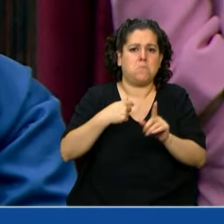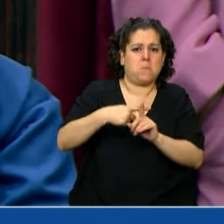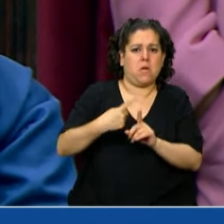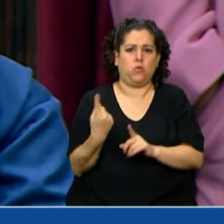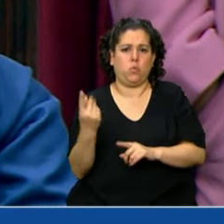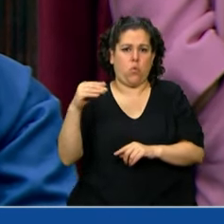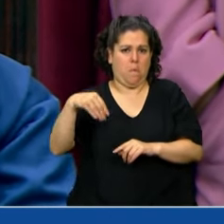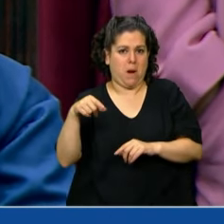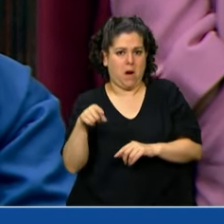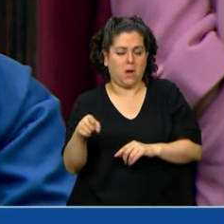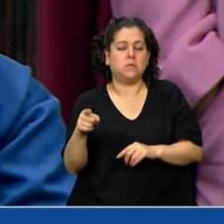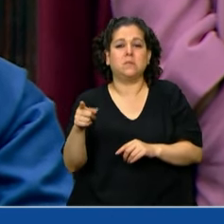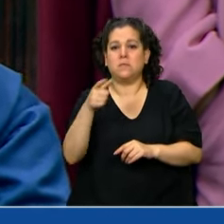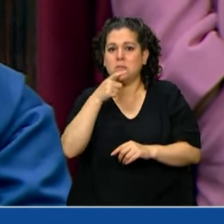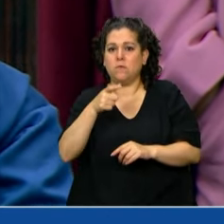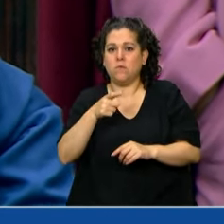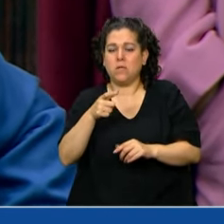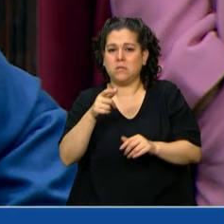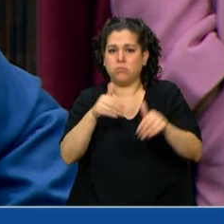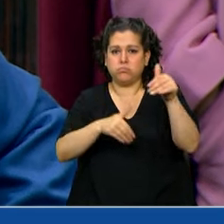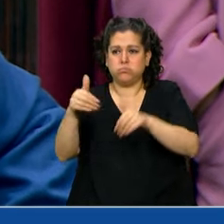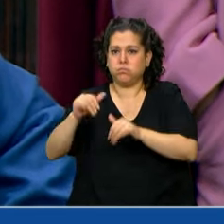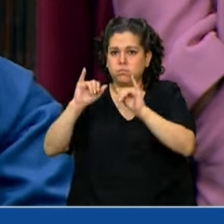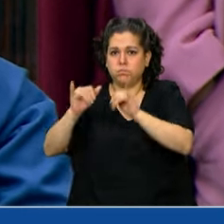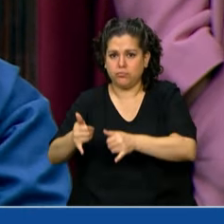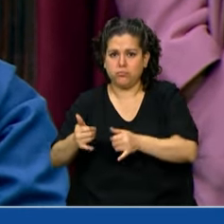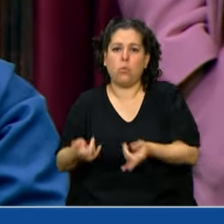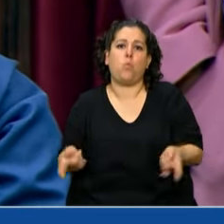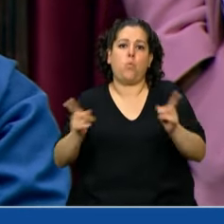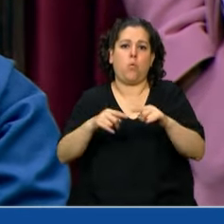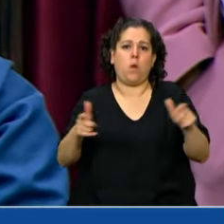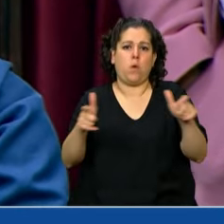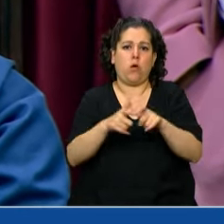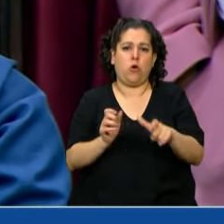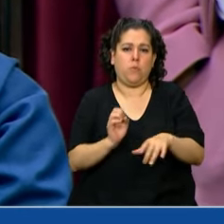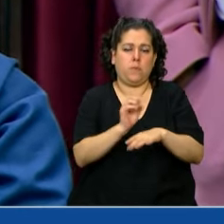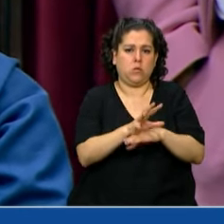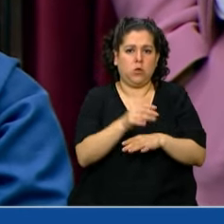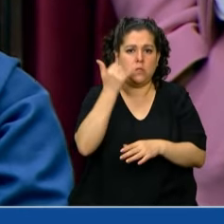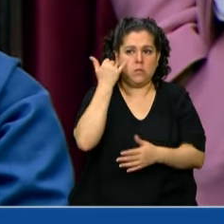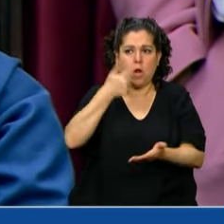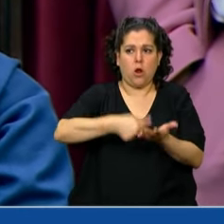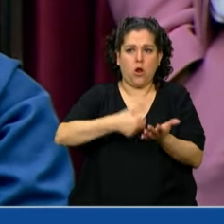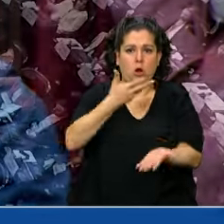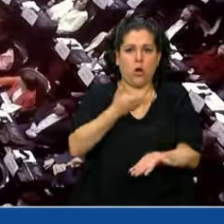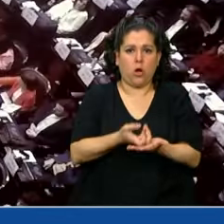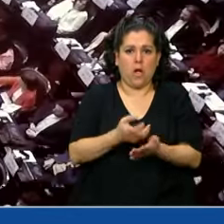de que sea afirmativa para que vuelva a comisión están logueados los